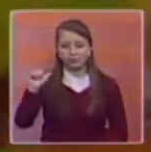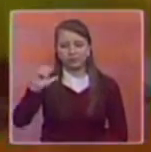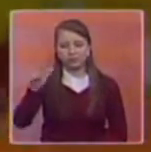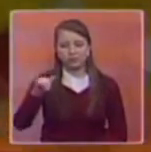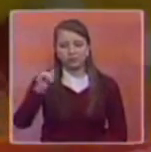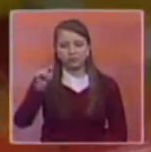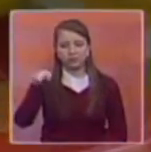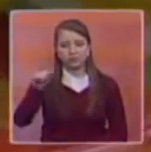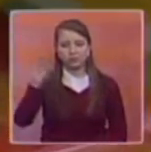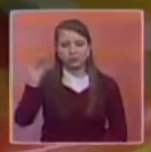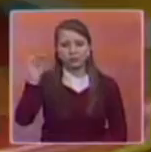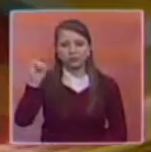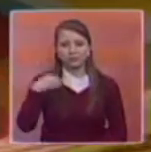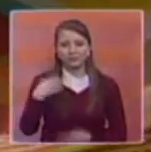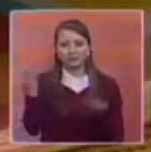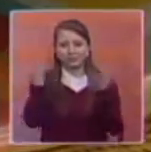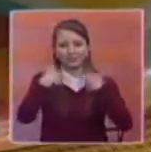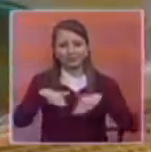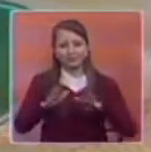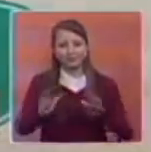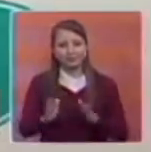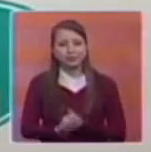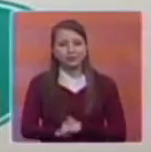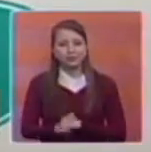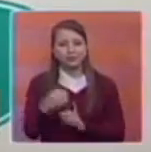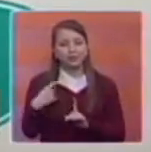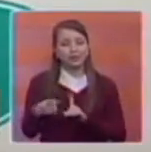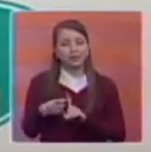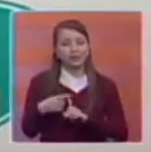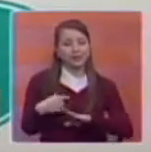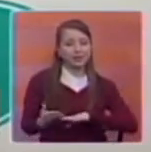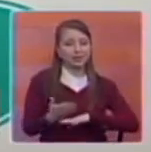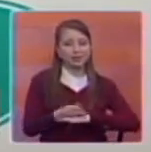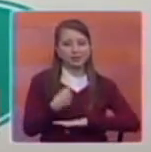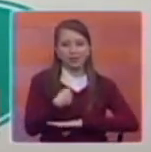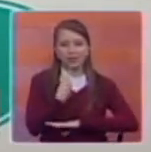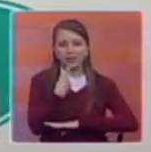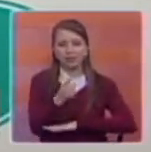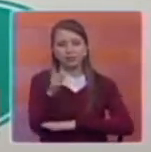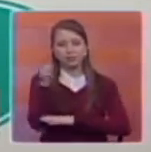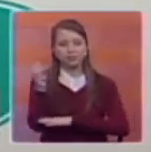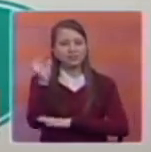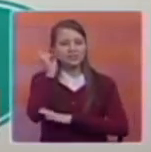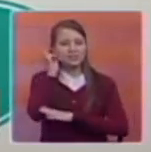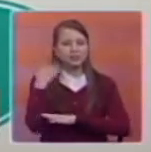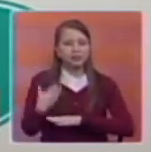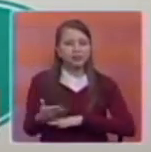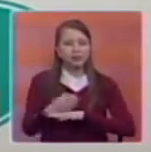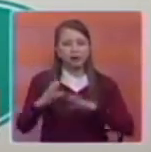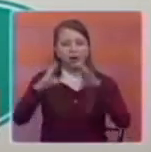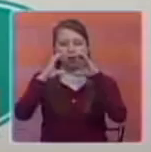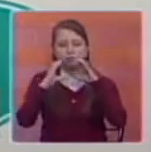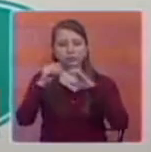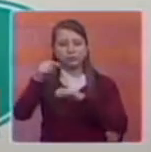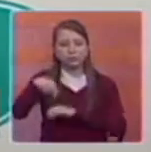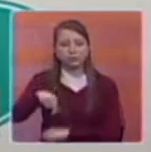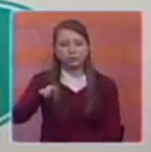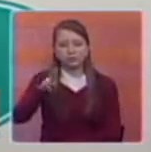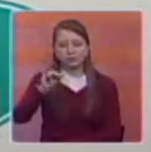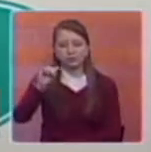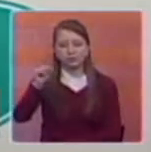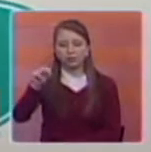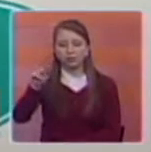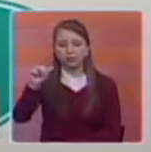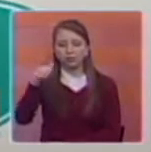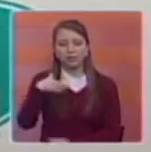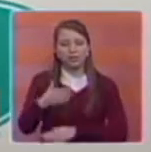viachi.com.es. Me despido, pero ¿saben qué? Déjenme decirles que una señora, me acuerdo cuando hice las hamburguesas de quinoa,